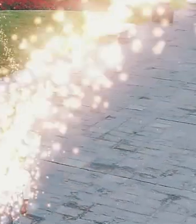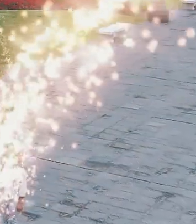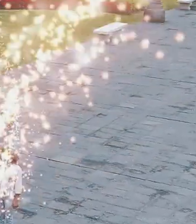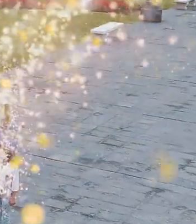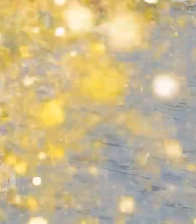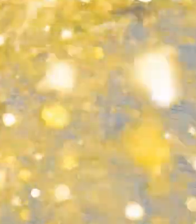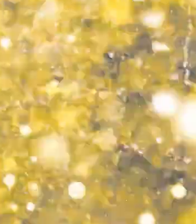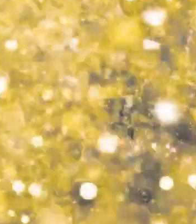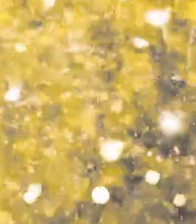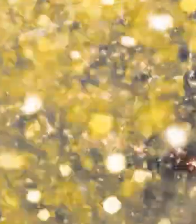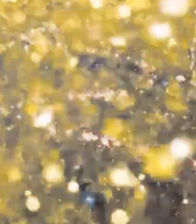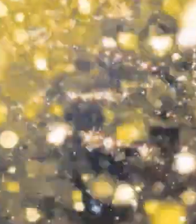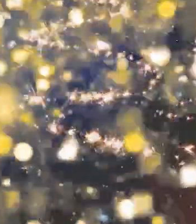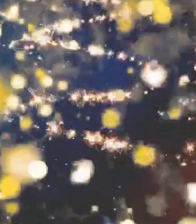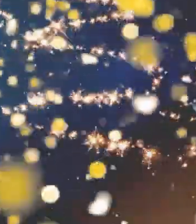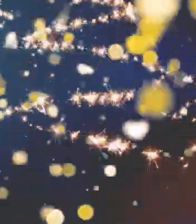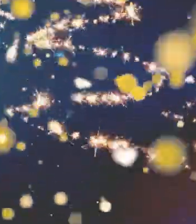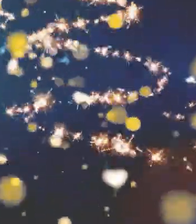Música